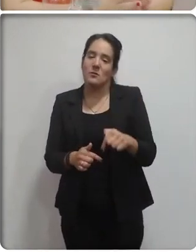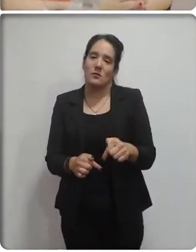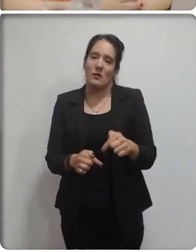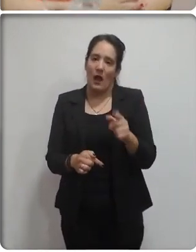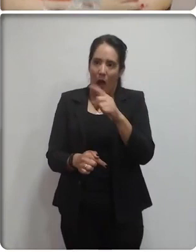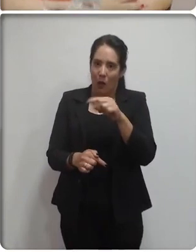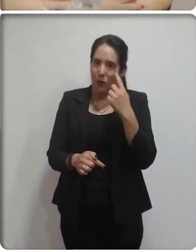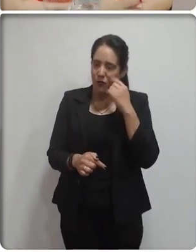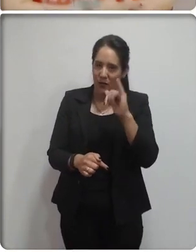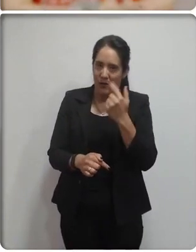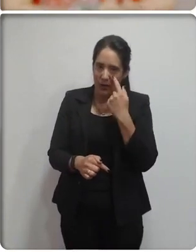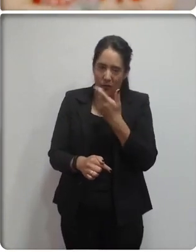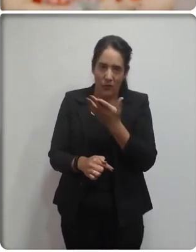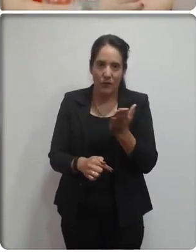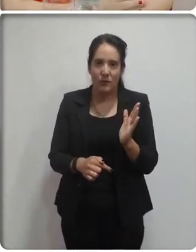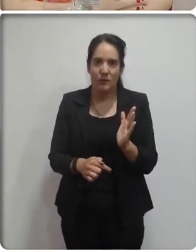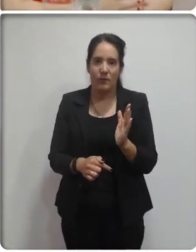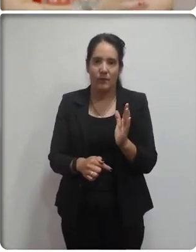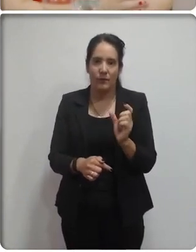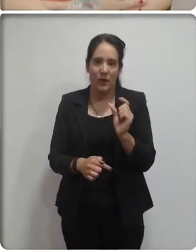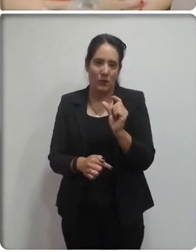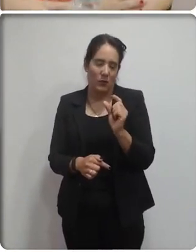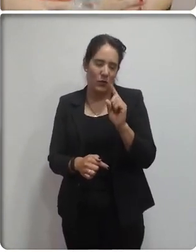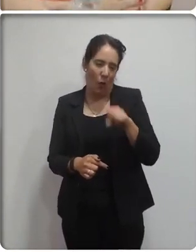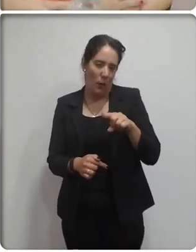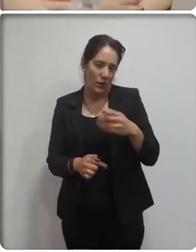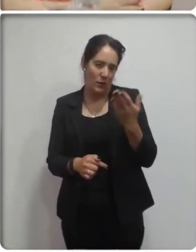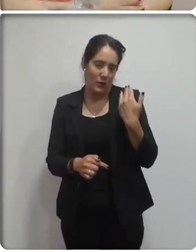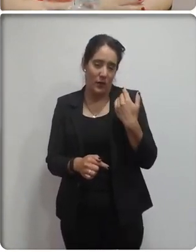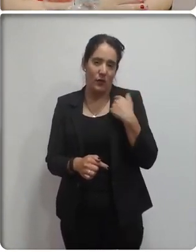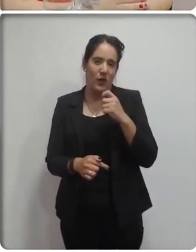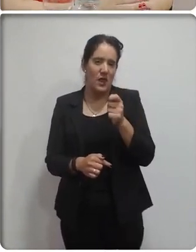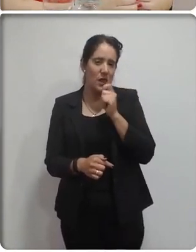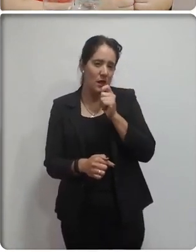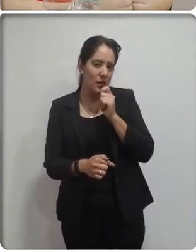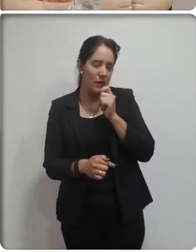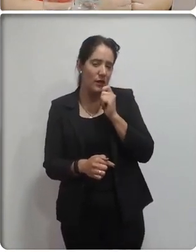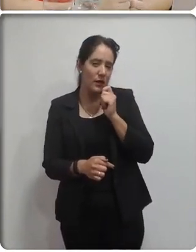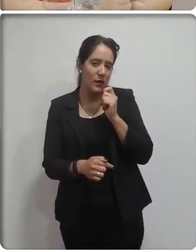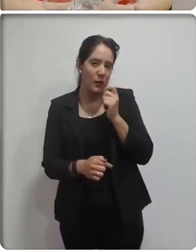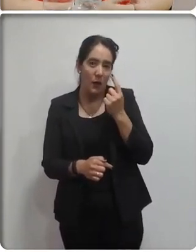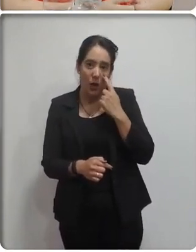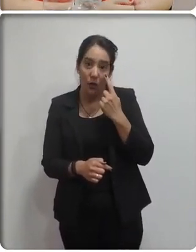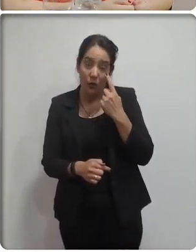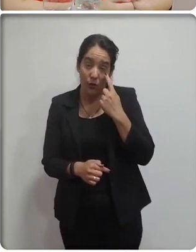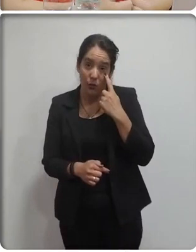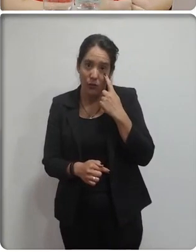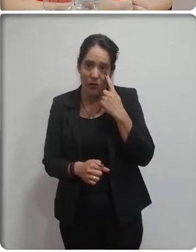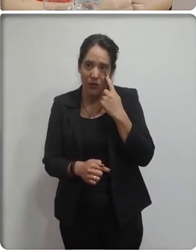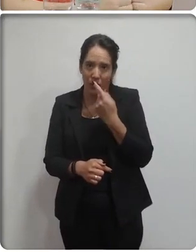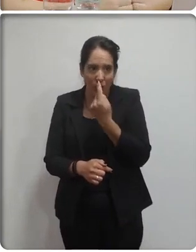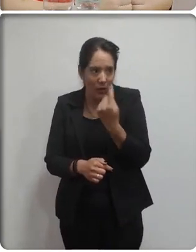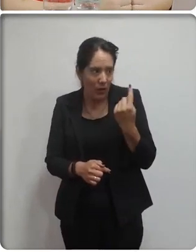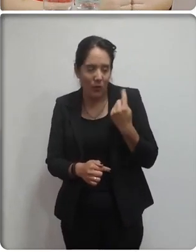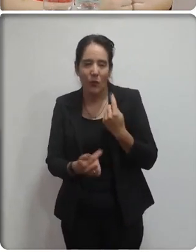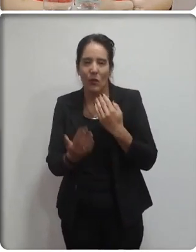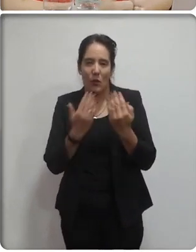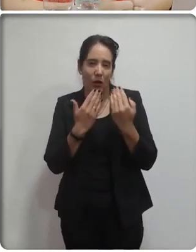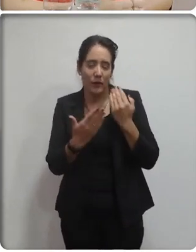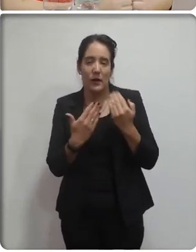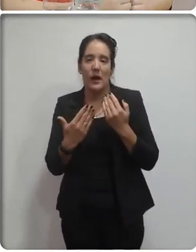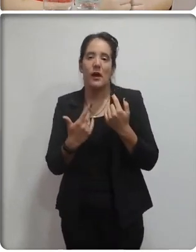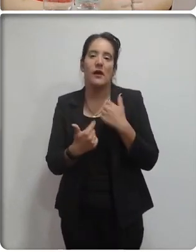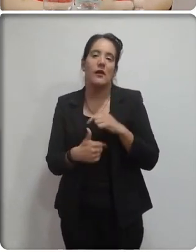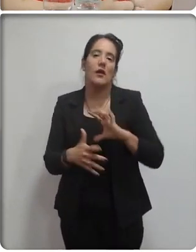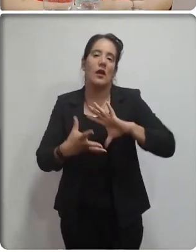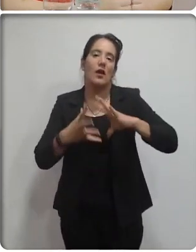estamos aquí presentes, hace un par de meses una entrevista a modo de conocernos y ver un poco cómo se va